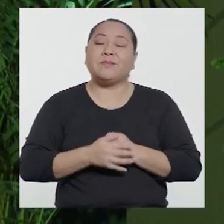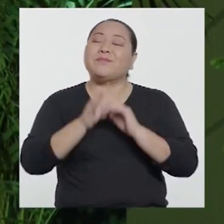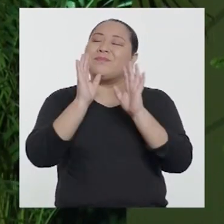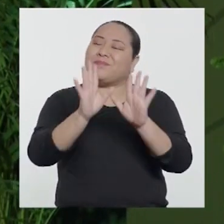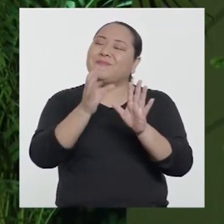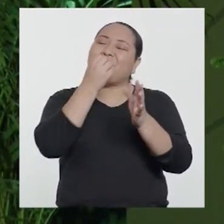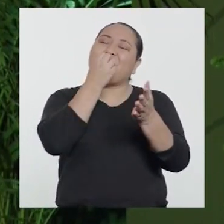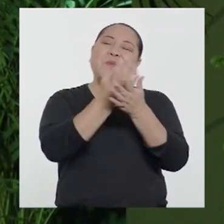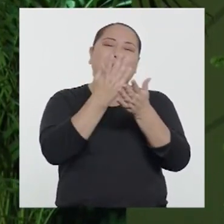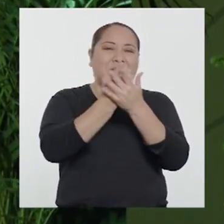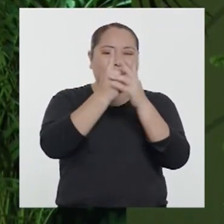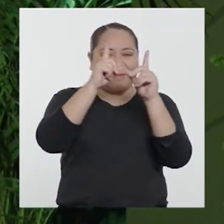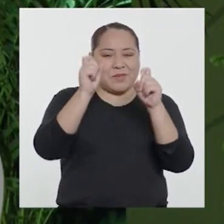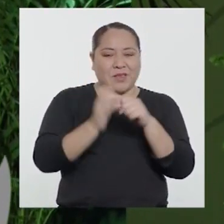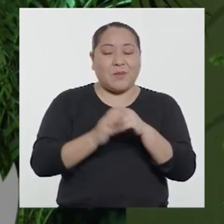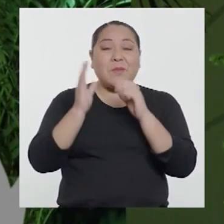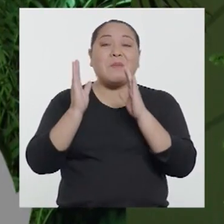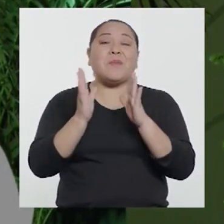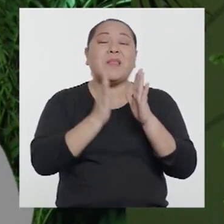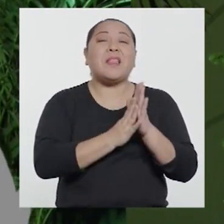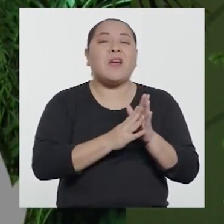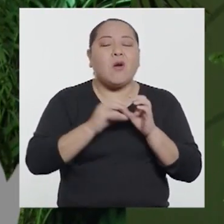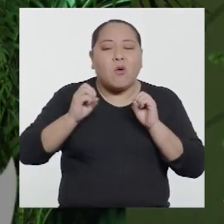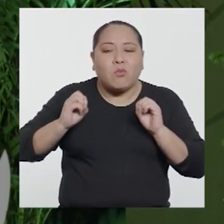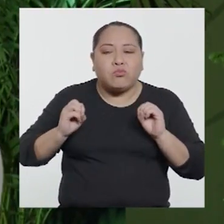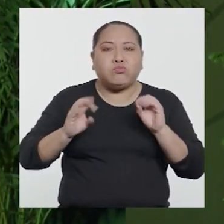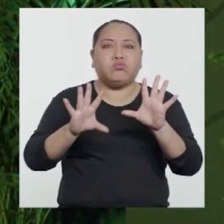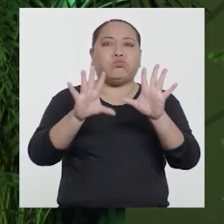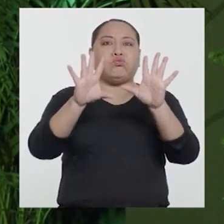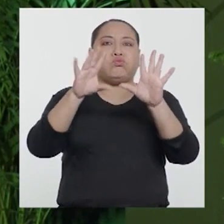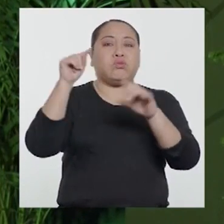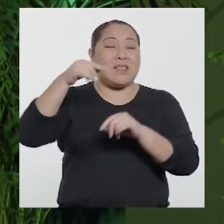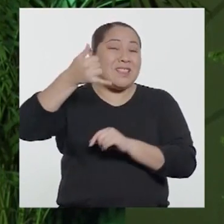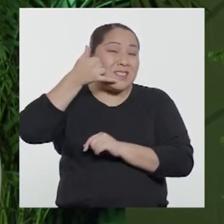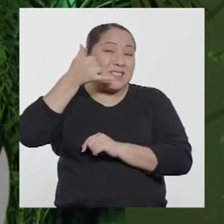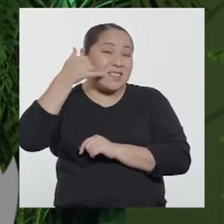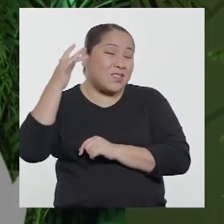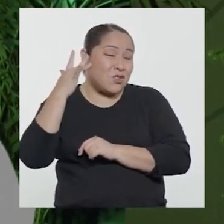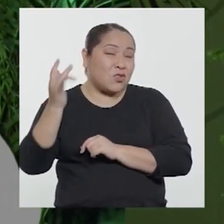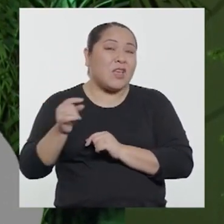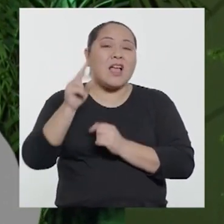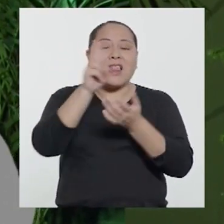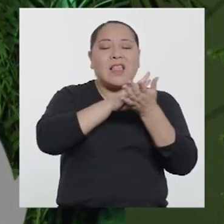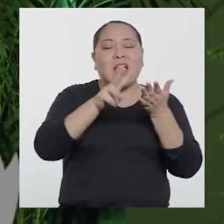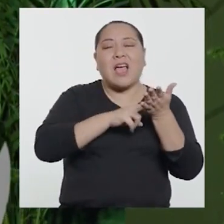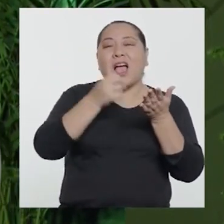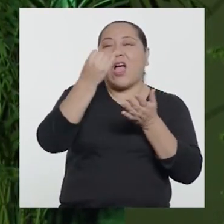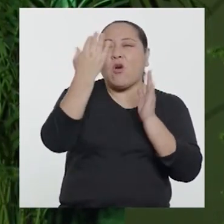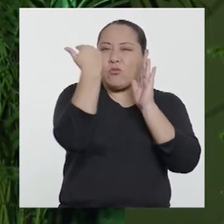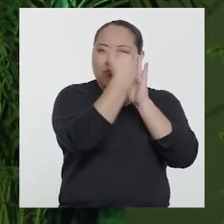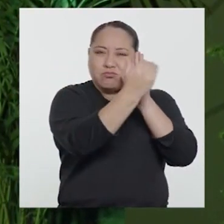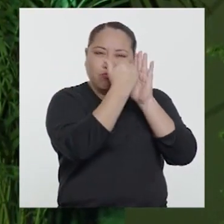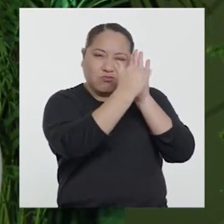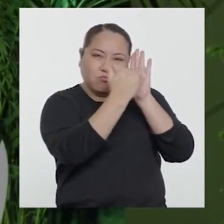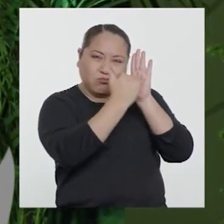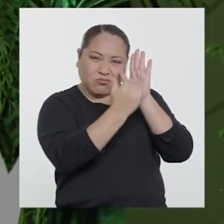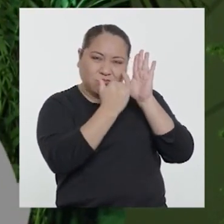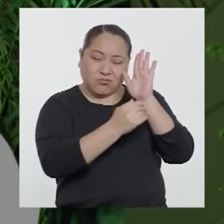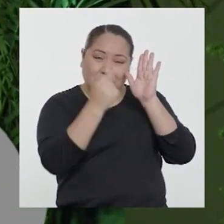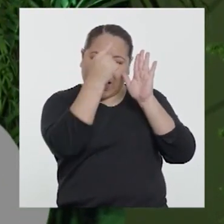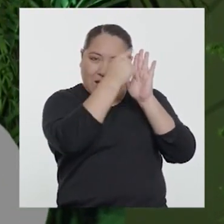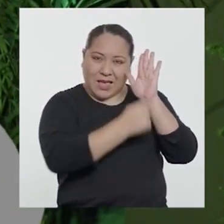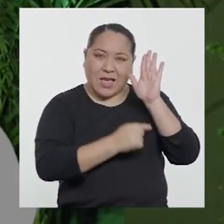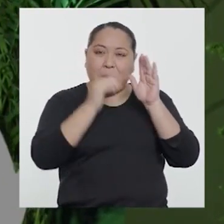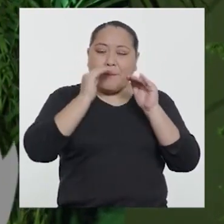¡Buena pregunta! Para elaborar nuestro amplificador de sonido del celular, leeremos algunas instrucciones, donde estará